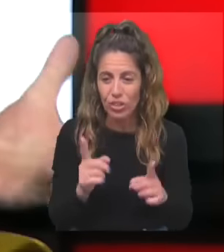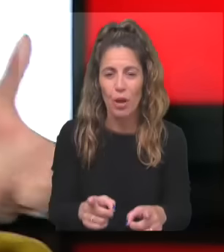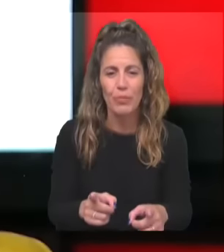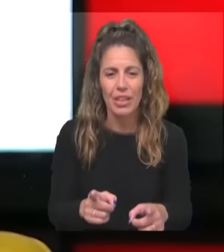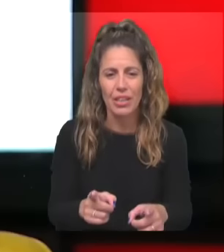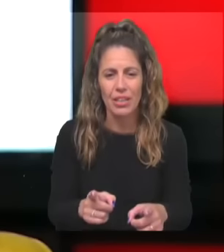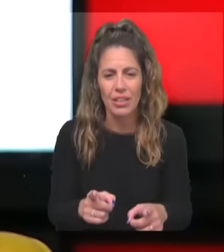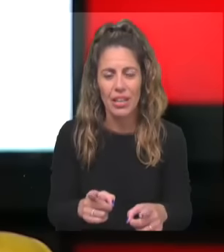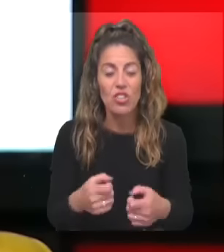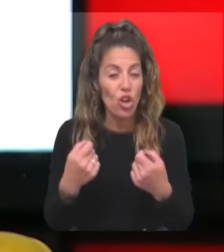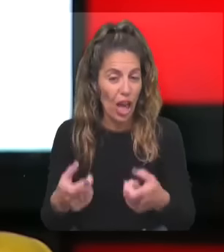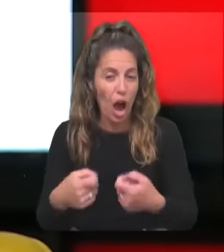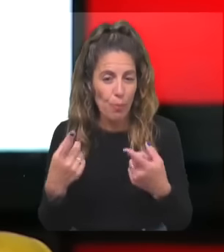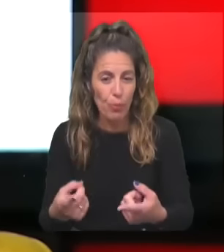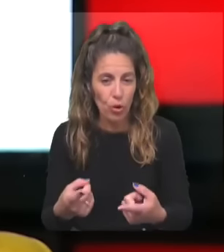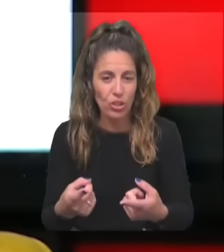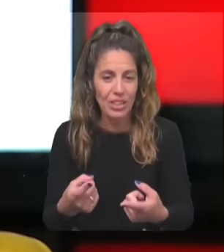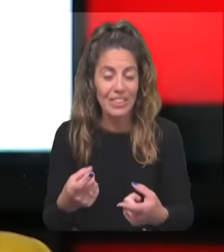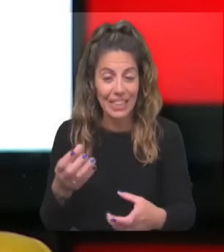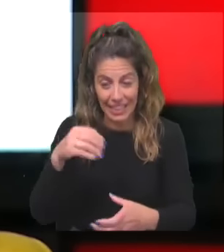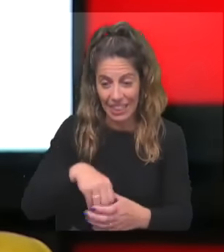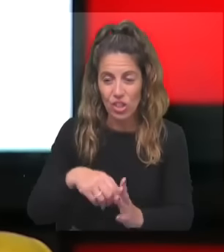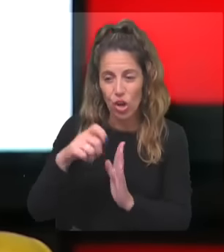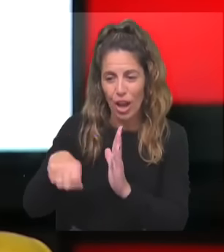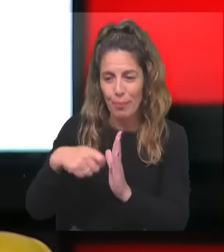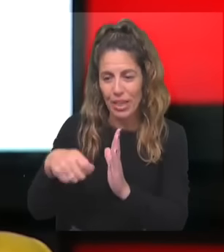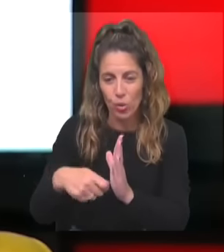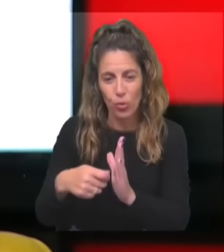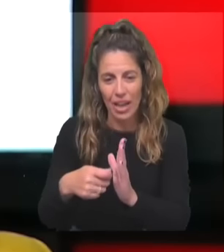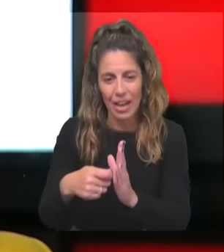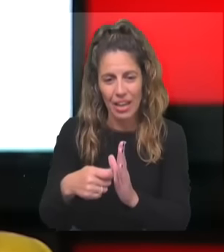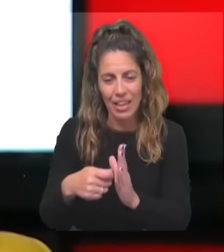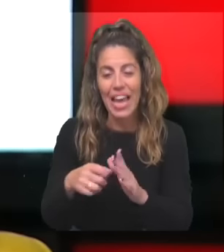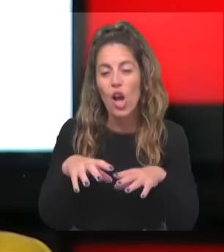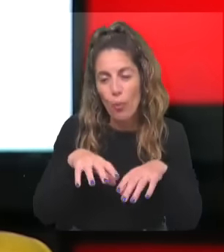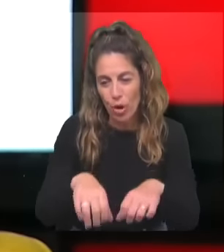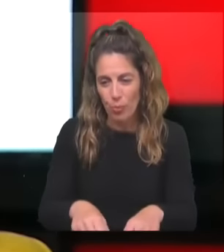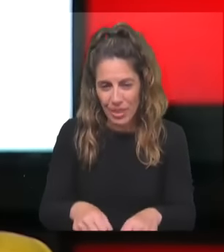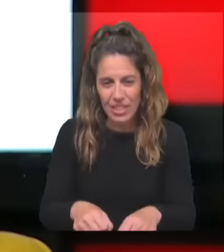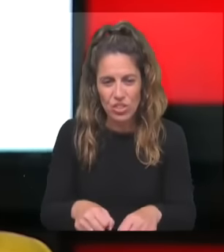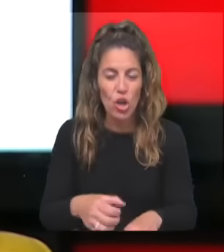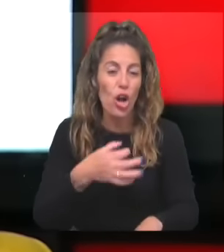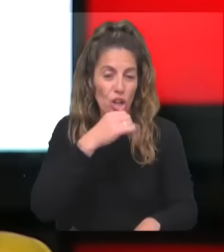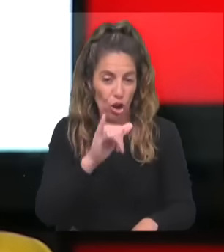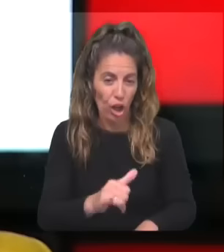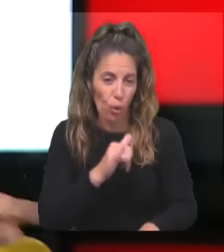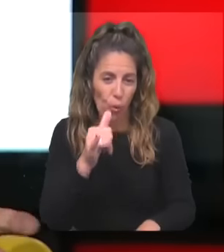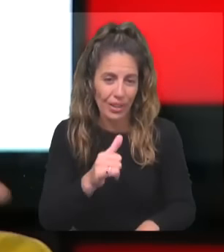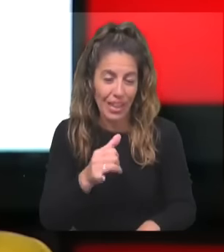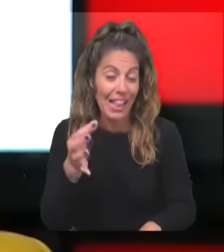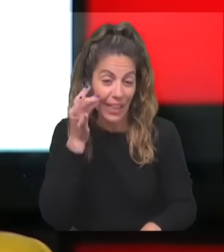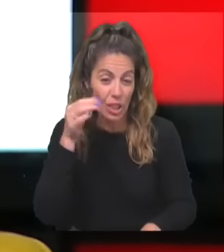son algunos aportes que creo que tiene la película. Y entonces el compromiso y el relato, el testimonio de Marianela